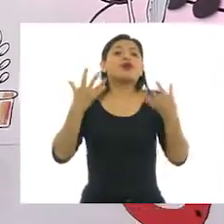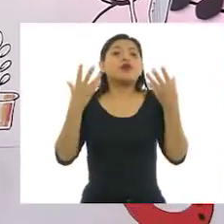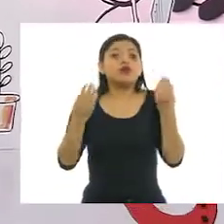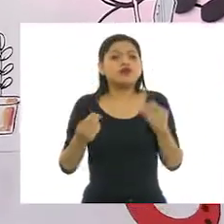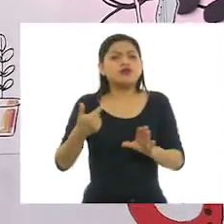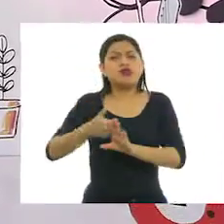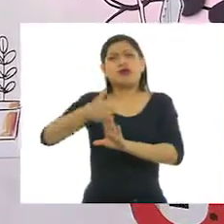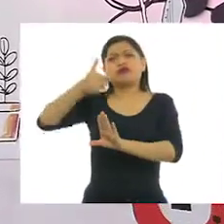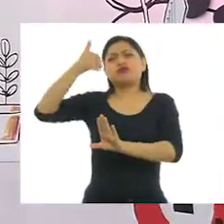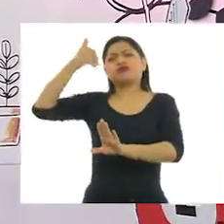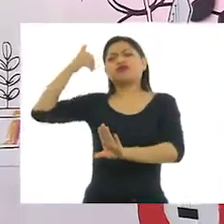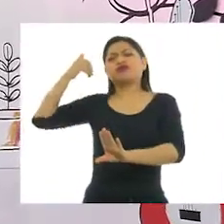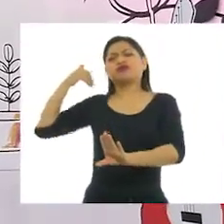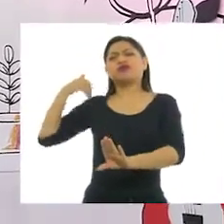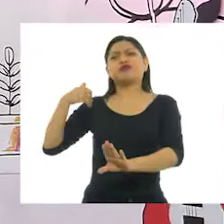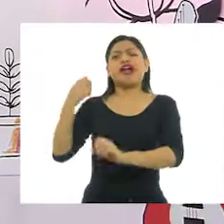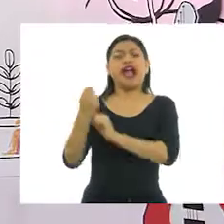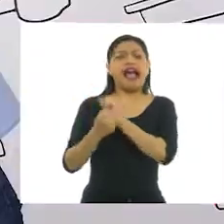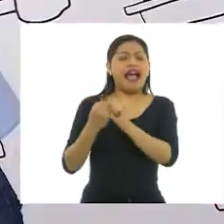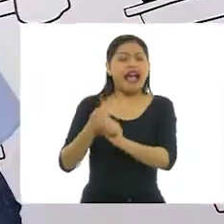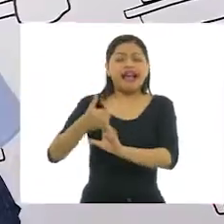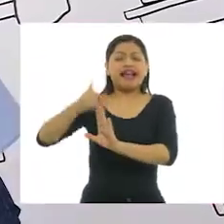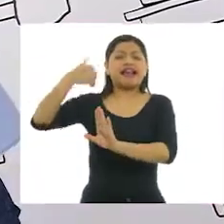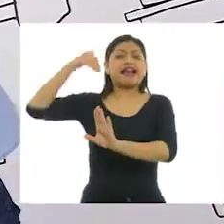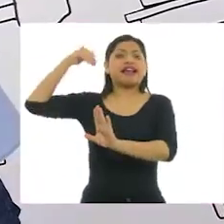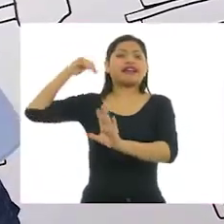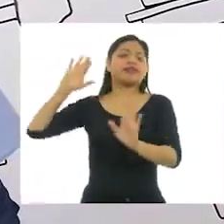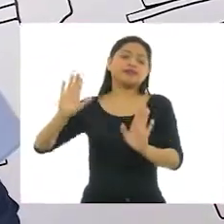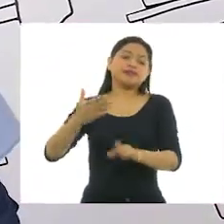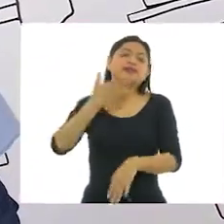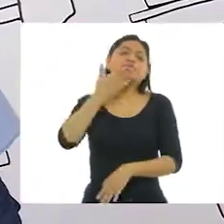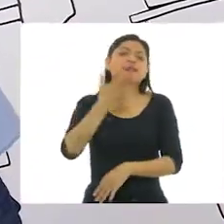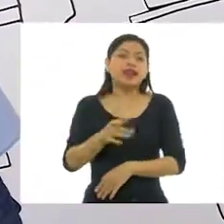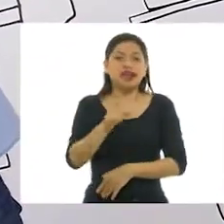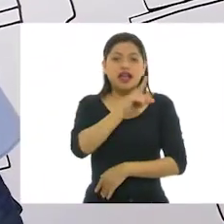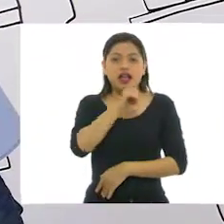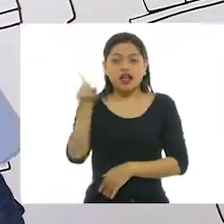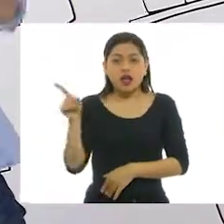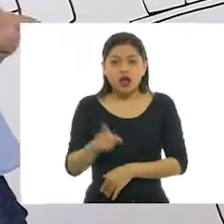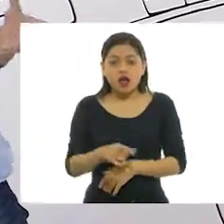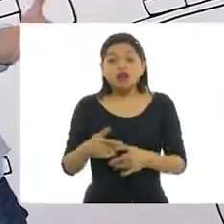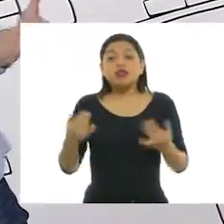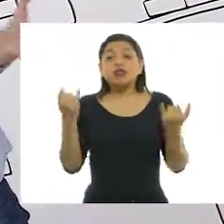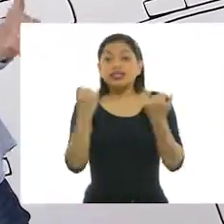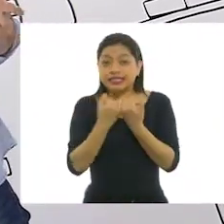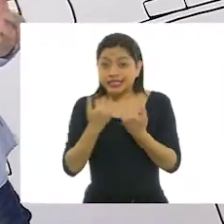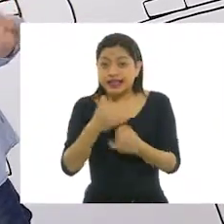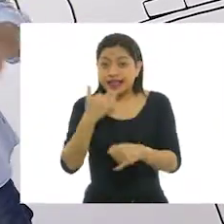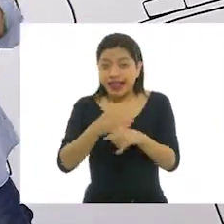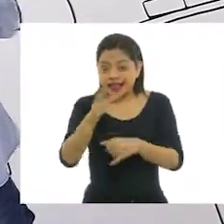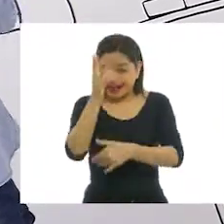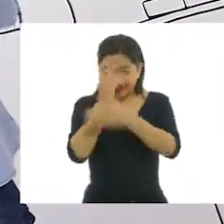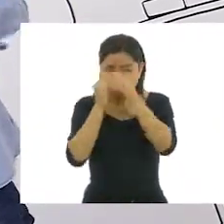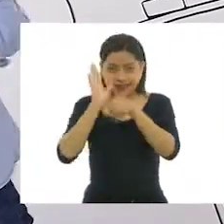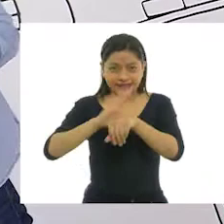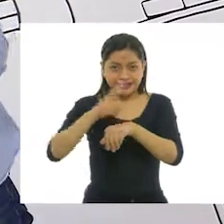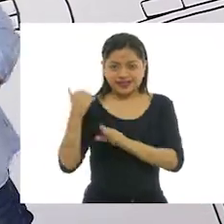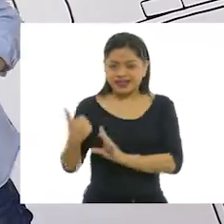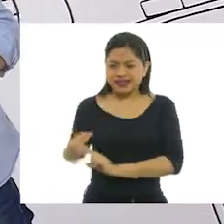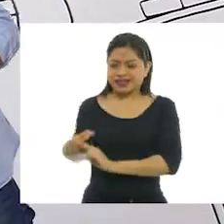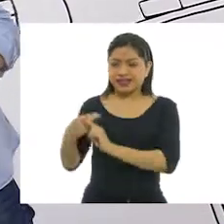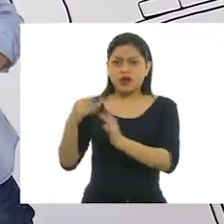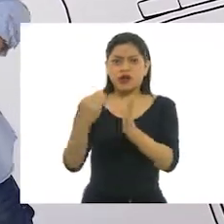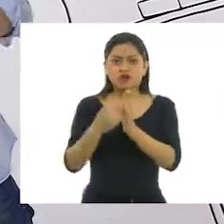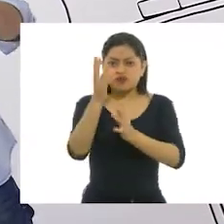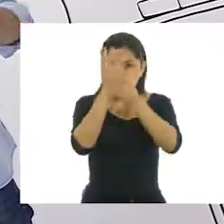hace tantos años, hemos hecho tanta música juntos. Pero bueno, no nos durmamos en los laureles. Ahorita vamos a repasar qué es lo que aprendimos